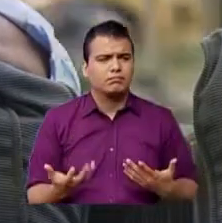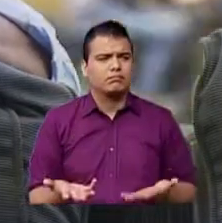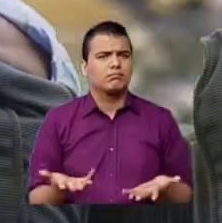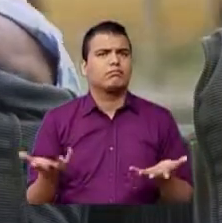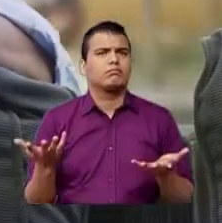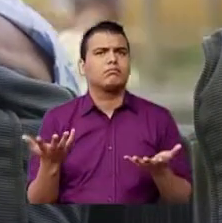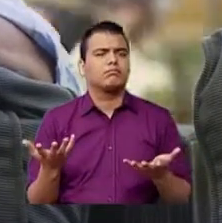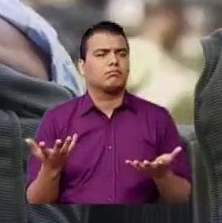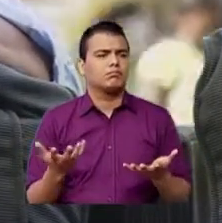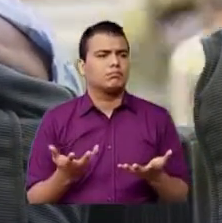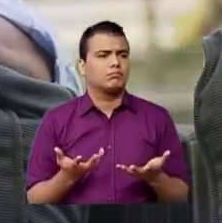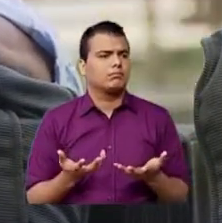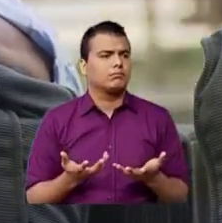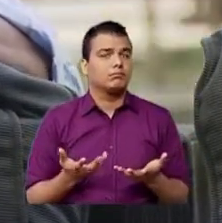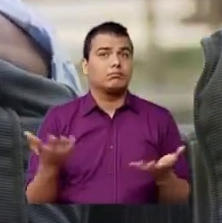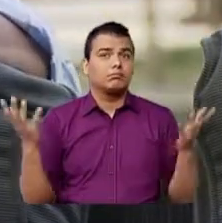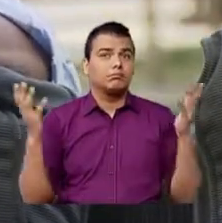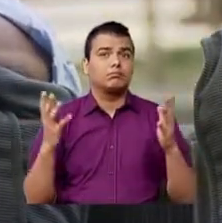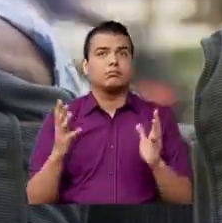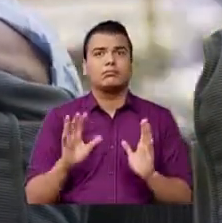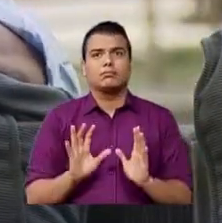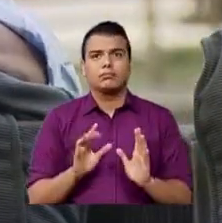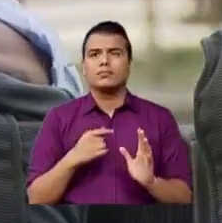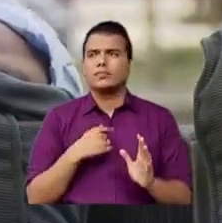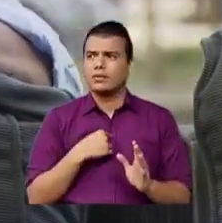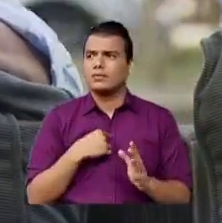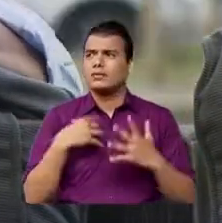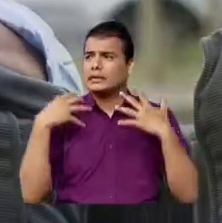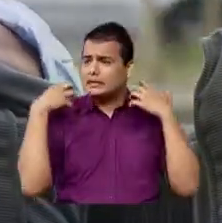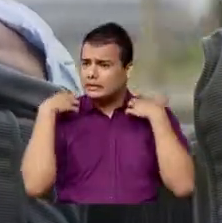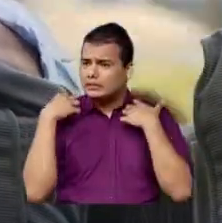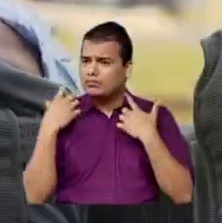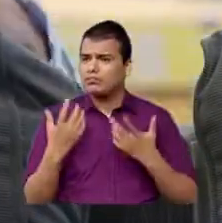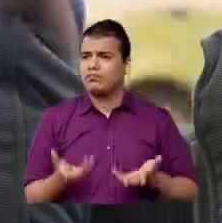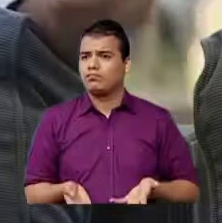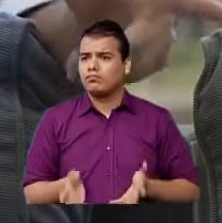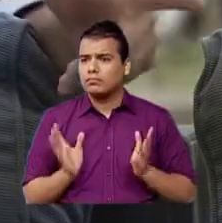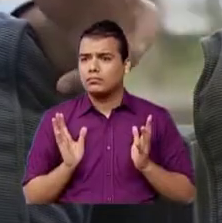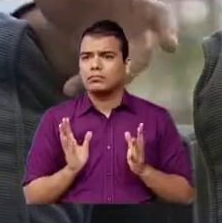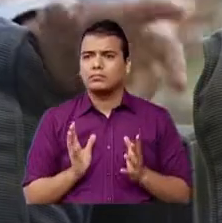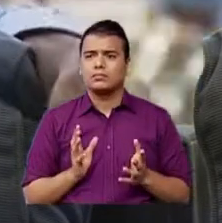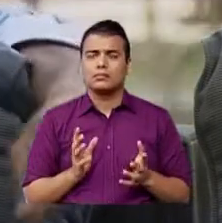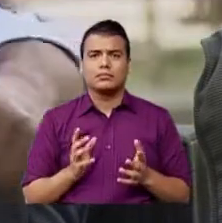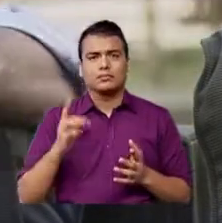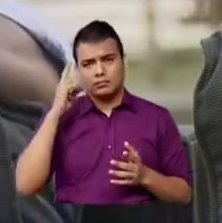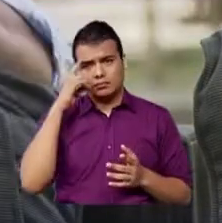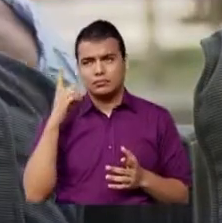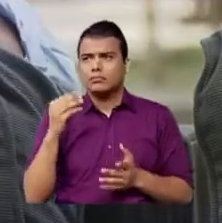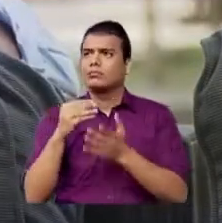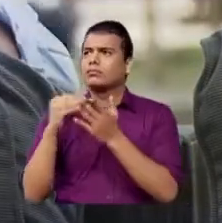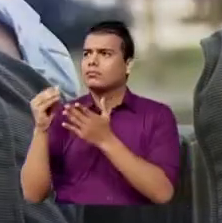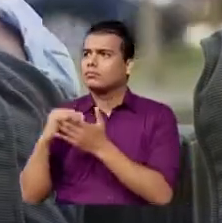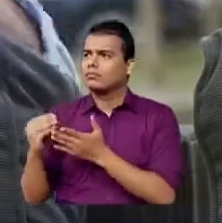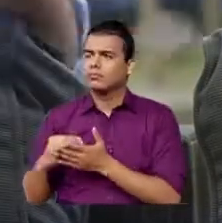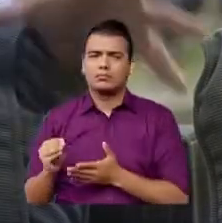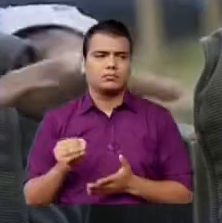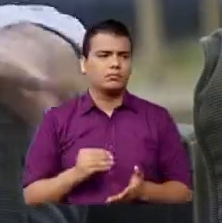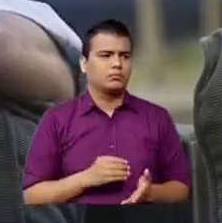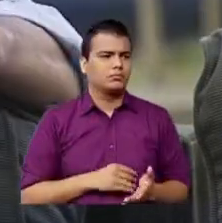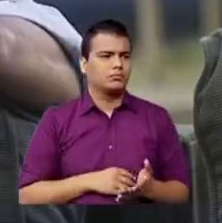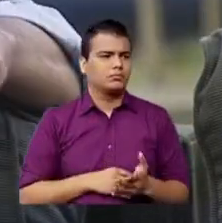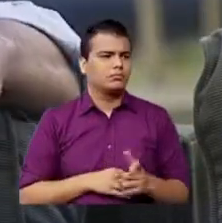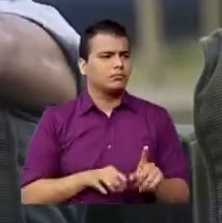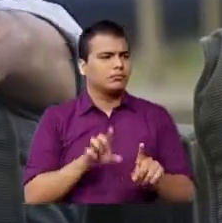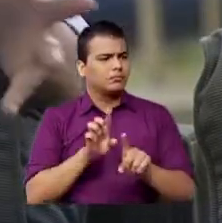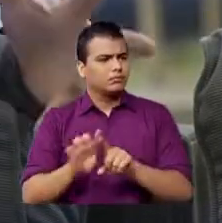que nos está viendo, que dice, sí, mire, yo tengo estrés, entonces yo de pronto me voy a conseguir la pasiflora o me voy a conseguir la valeriana o